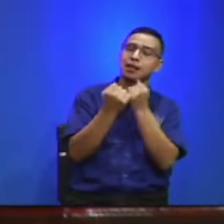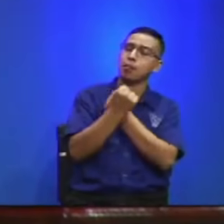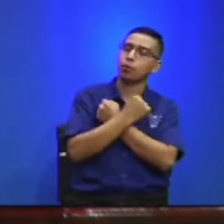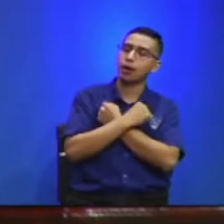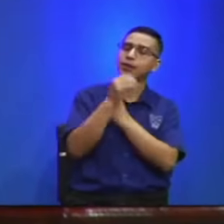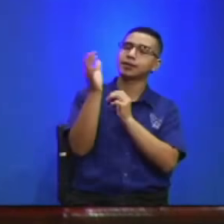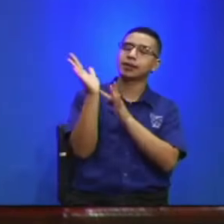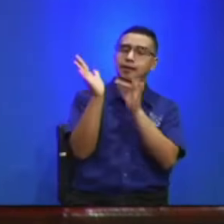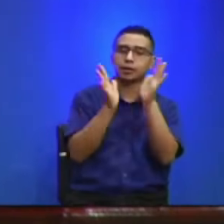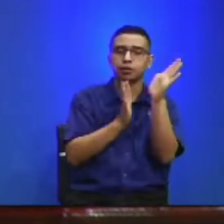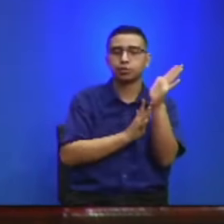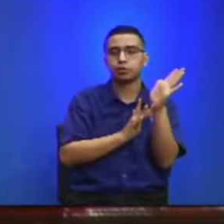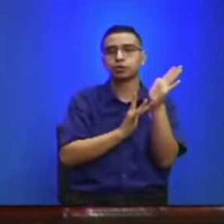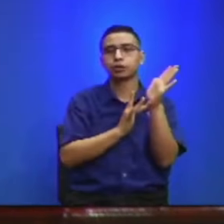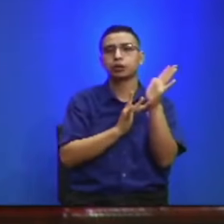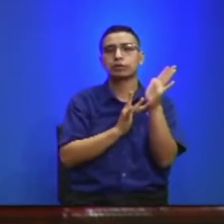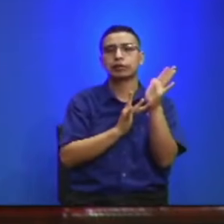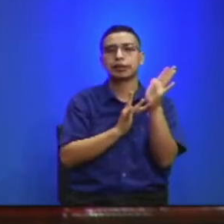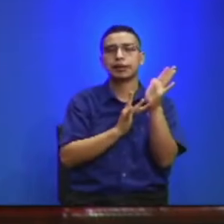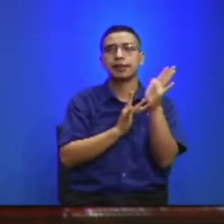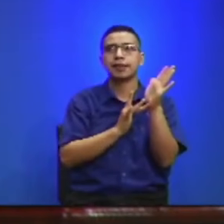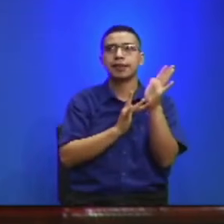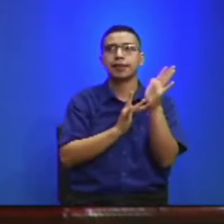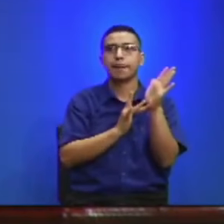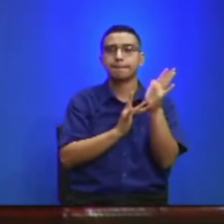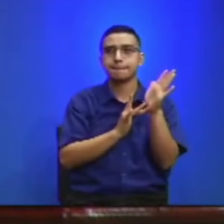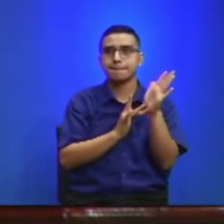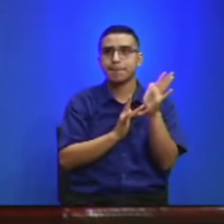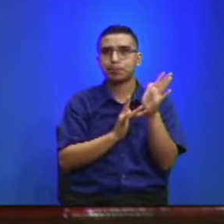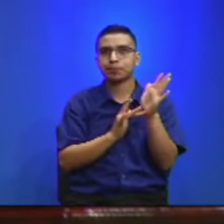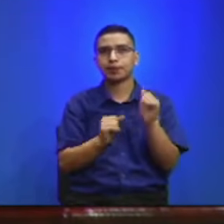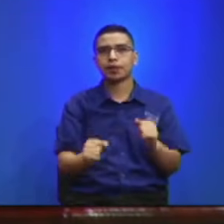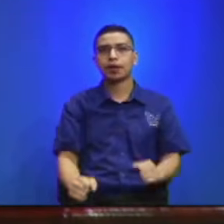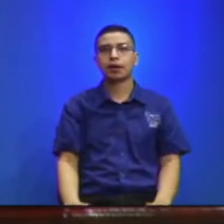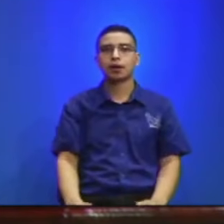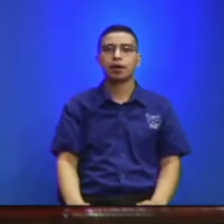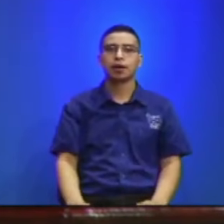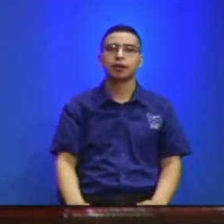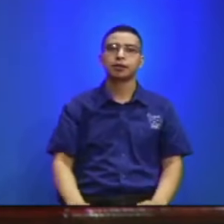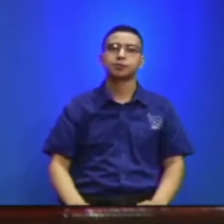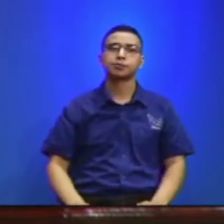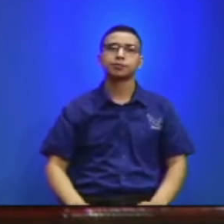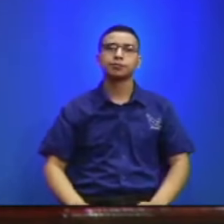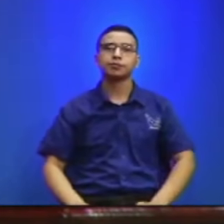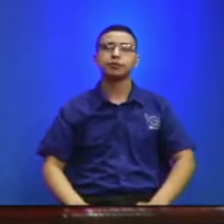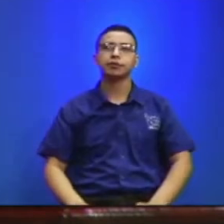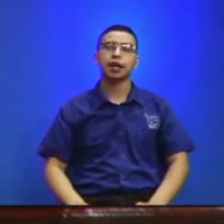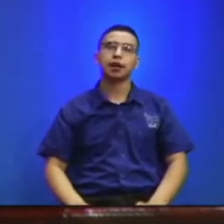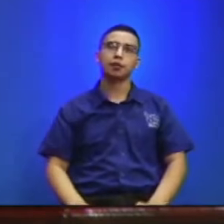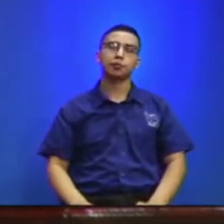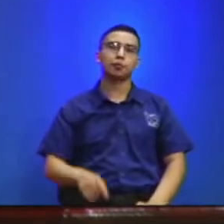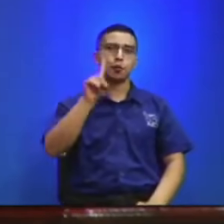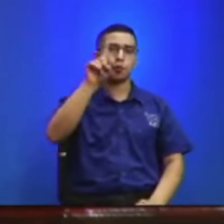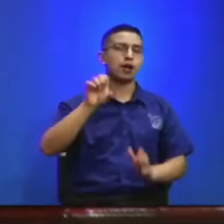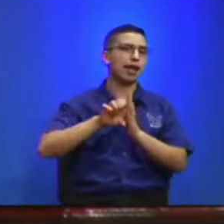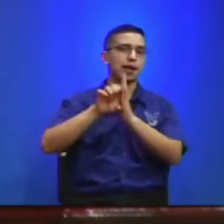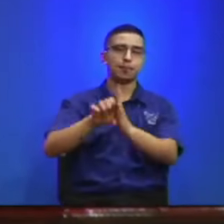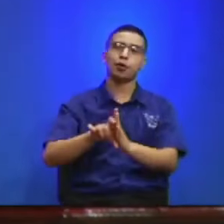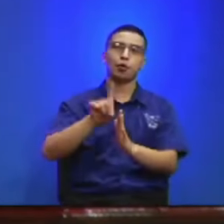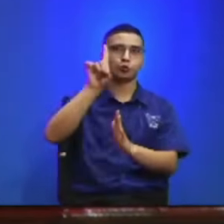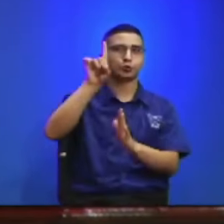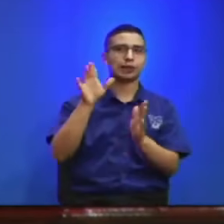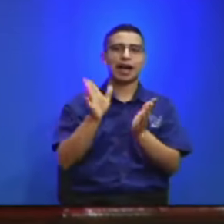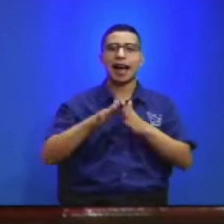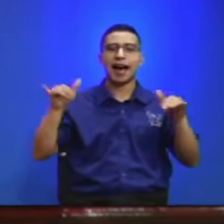que te diga yo he sido enviado a ti desde hace 21 días pero el príncipe de persia se me opuso por 21 días